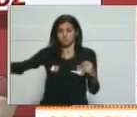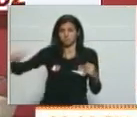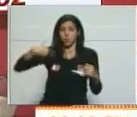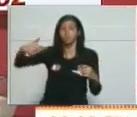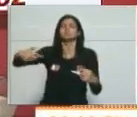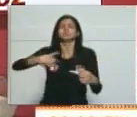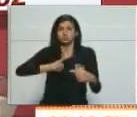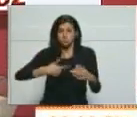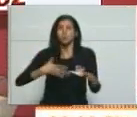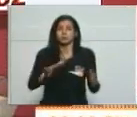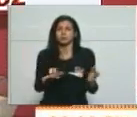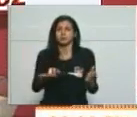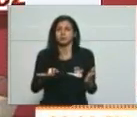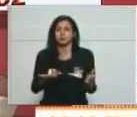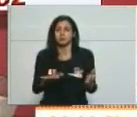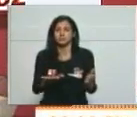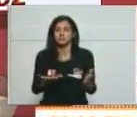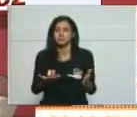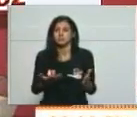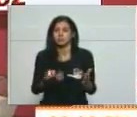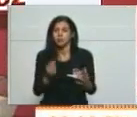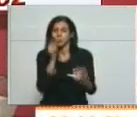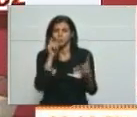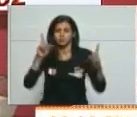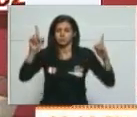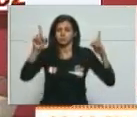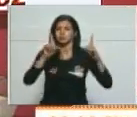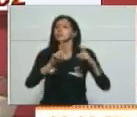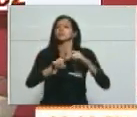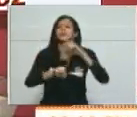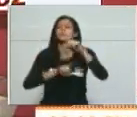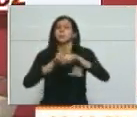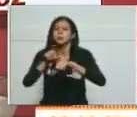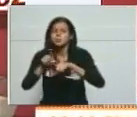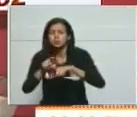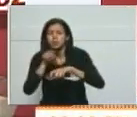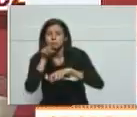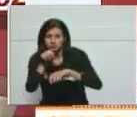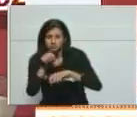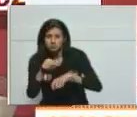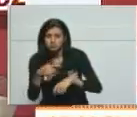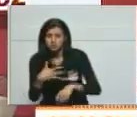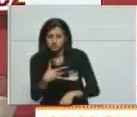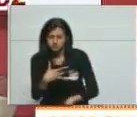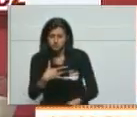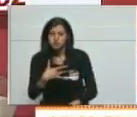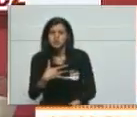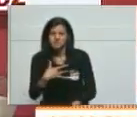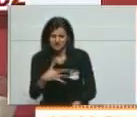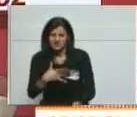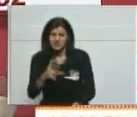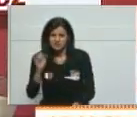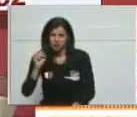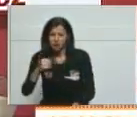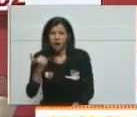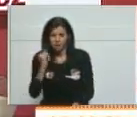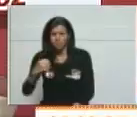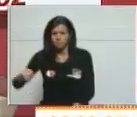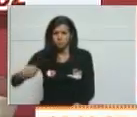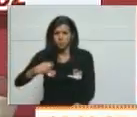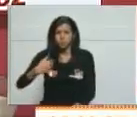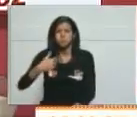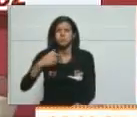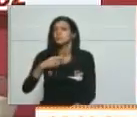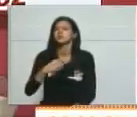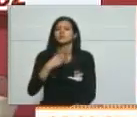testigo que ese muchacho llegó ahí y le preguntaron, ¿te dieron? Y se escucha una voz que uno presume que es de